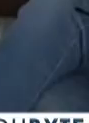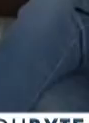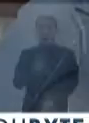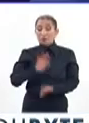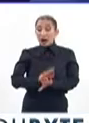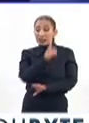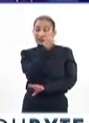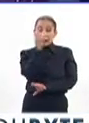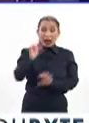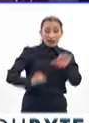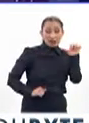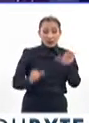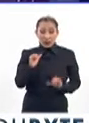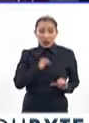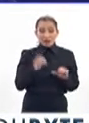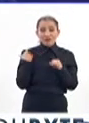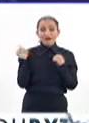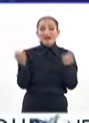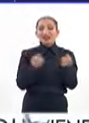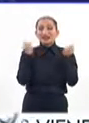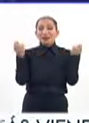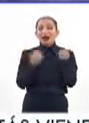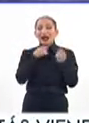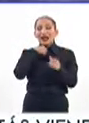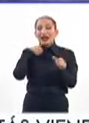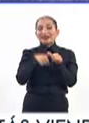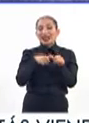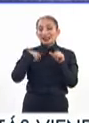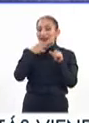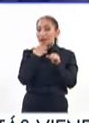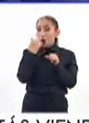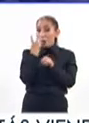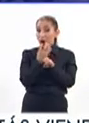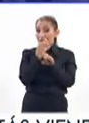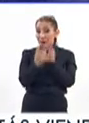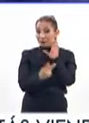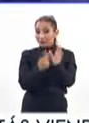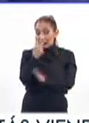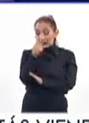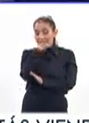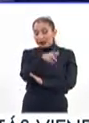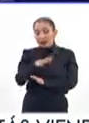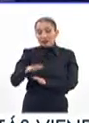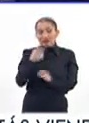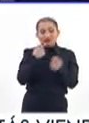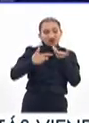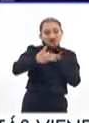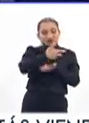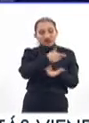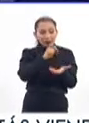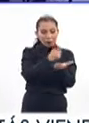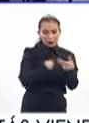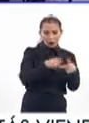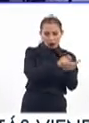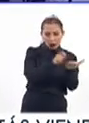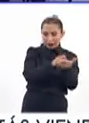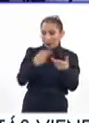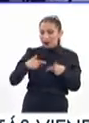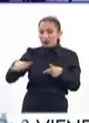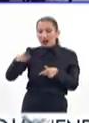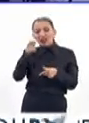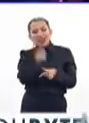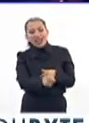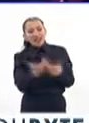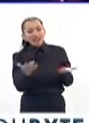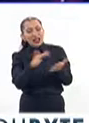Con más de 100 actividades, el Festival Letras en Tepic celebró su 4ª edición, creando un diálogo entre los escritores y el público